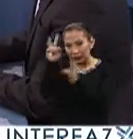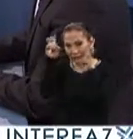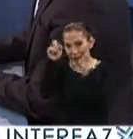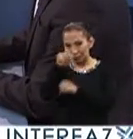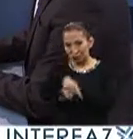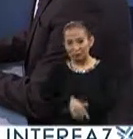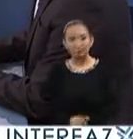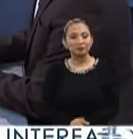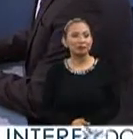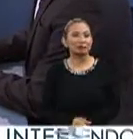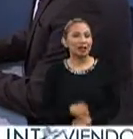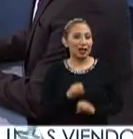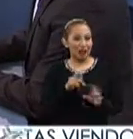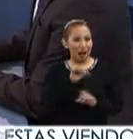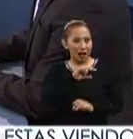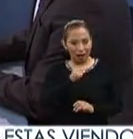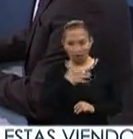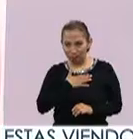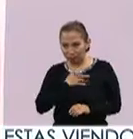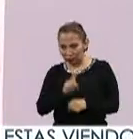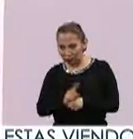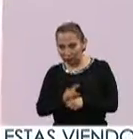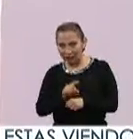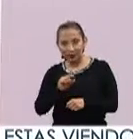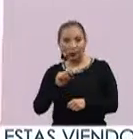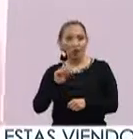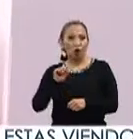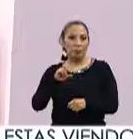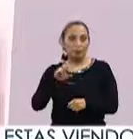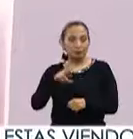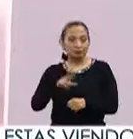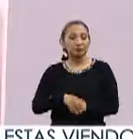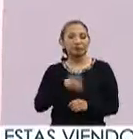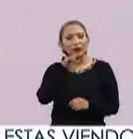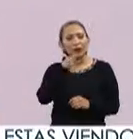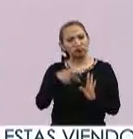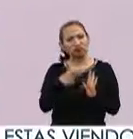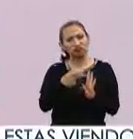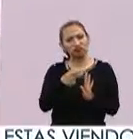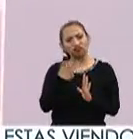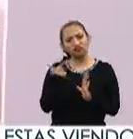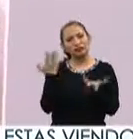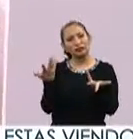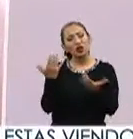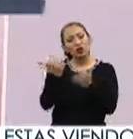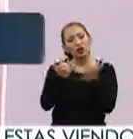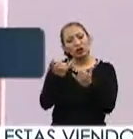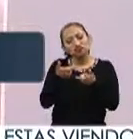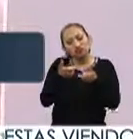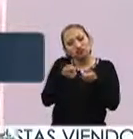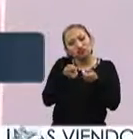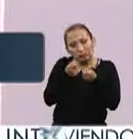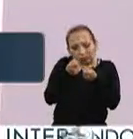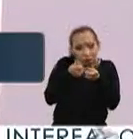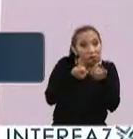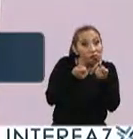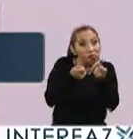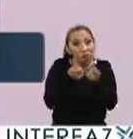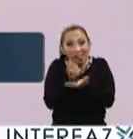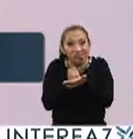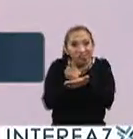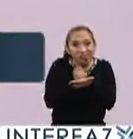respecto. Así es, Ana Cristina. Hola, Omar, buenos días. Qué gusto que estés nuevamente. Efectivamente, muchas veces los videojuegos han sido, como